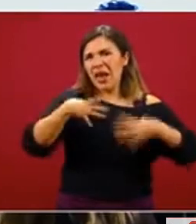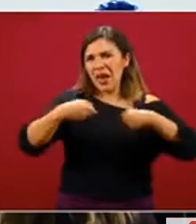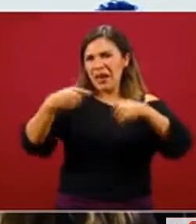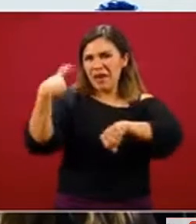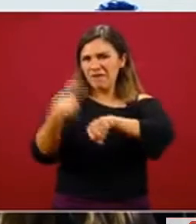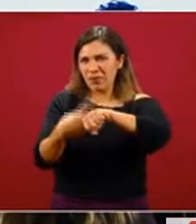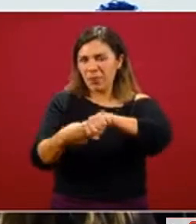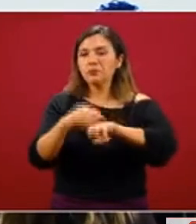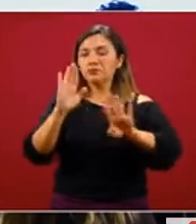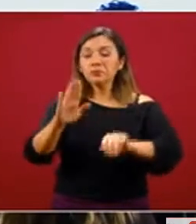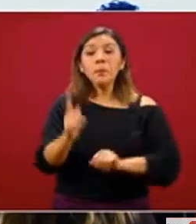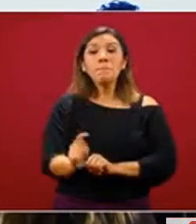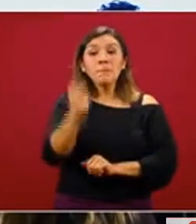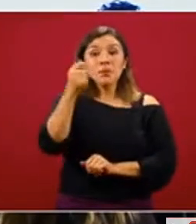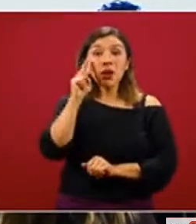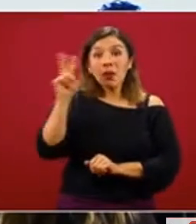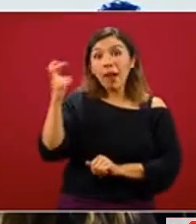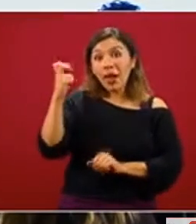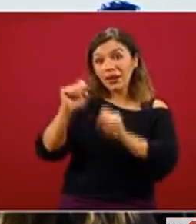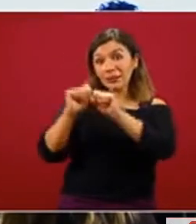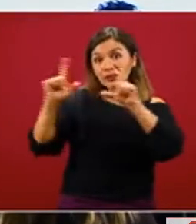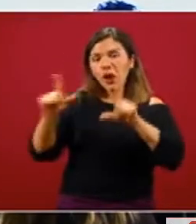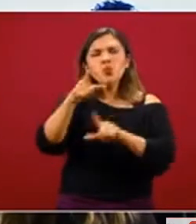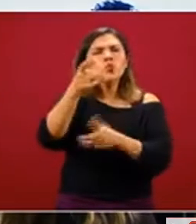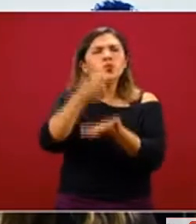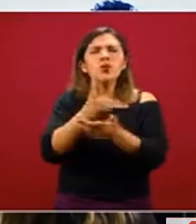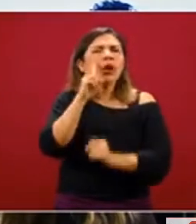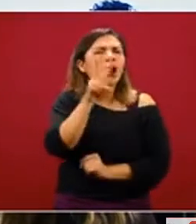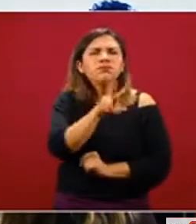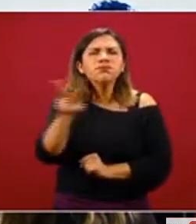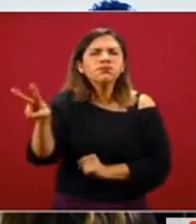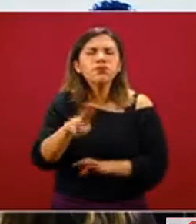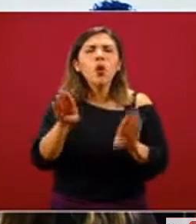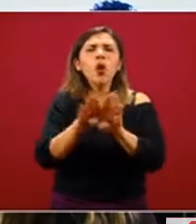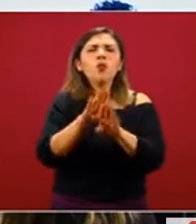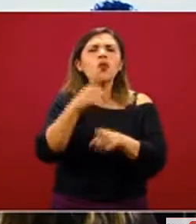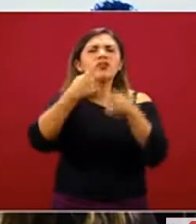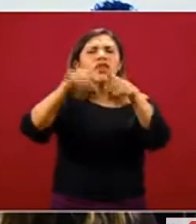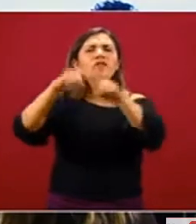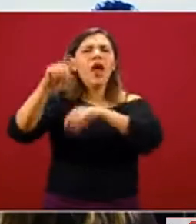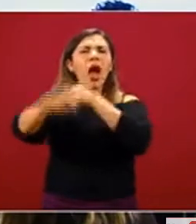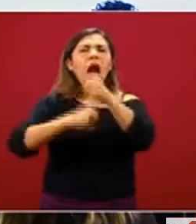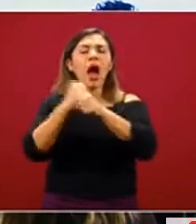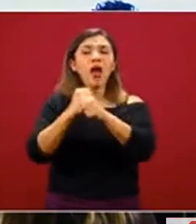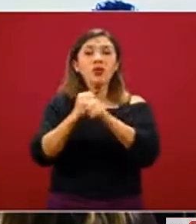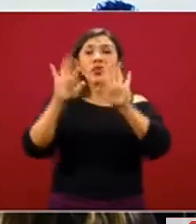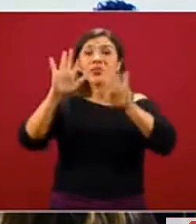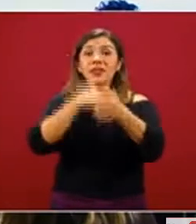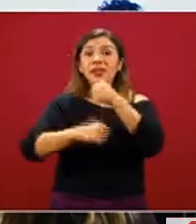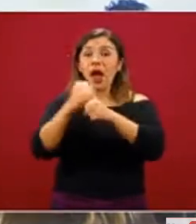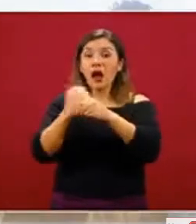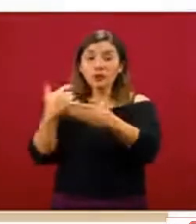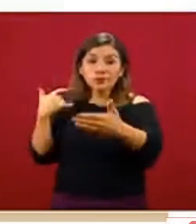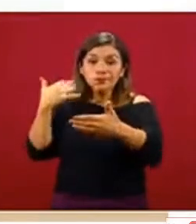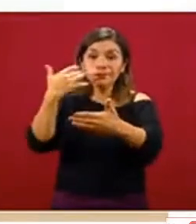quiero, en esta primera diapositiva, solamente quiero que se fijen, estos son diferentes años, en los últimos 10 años, y la altura de las barras